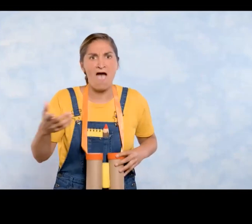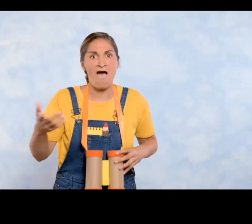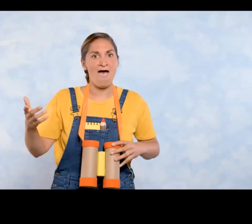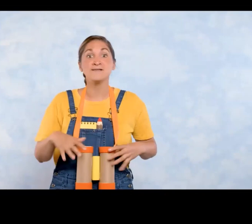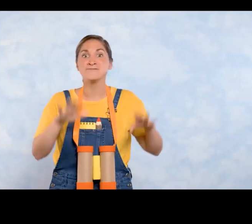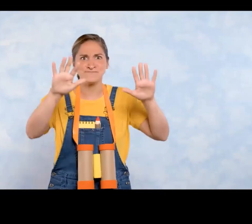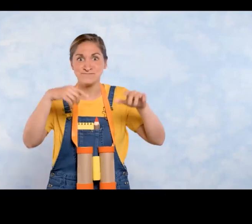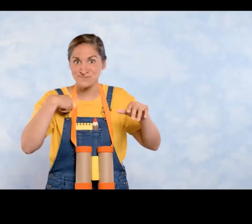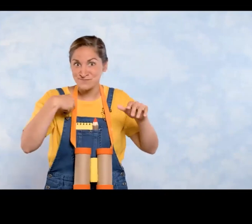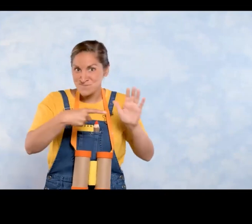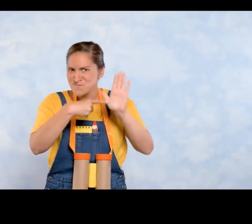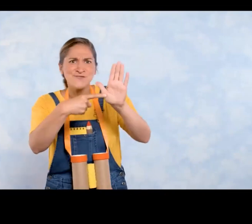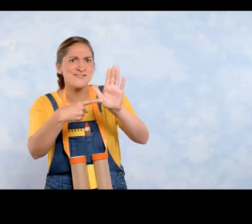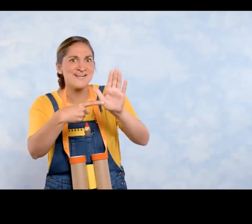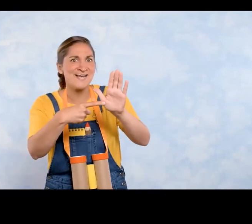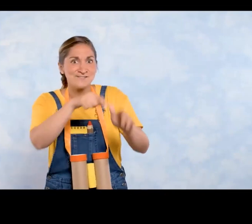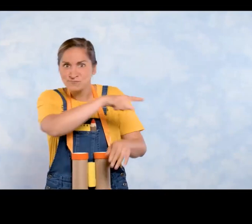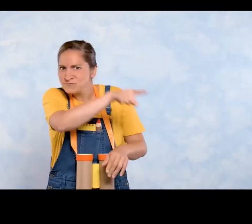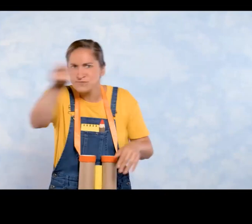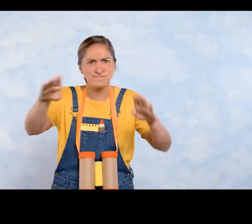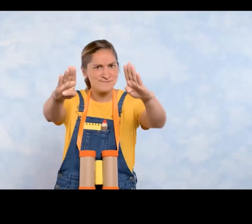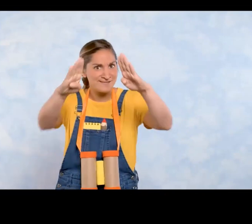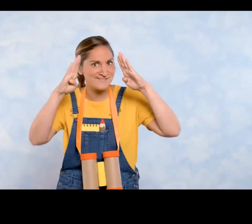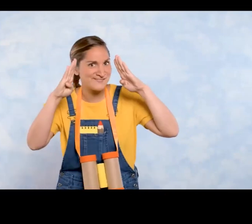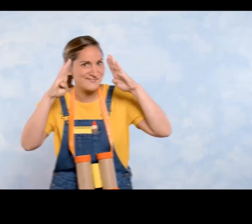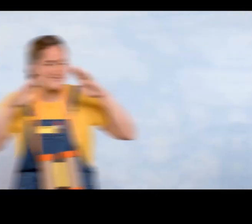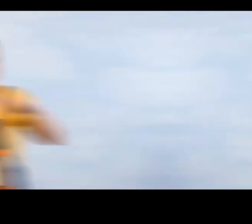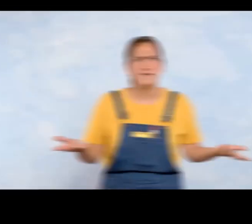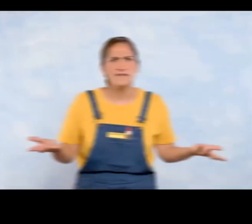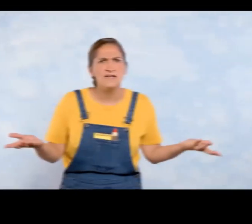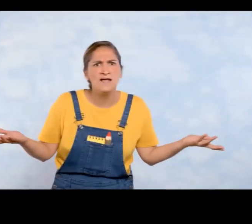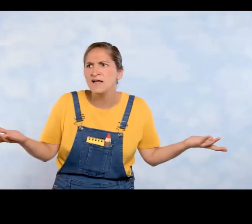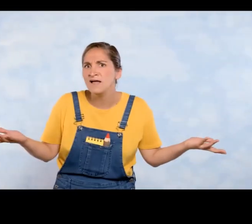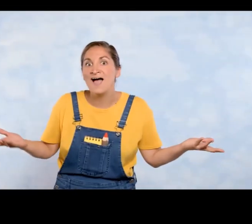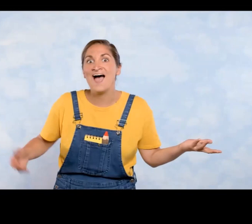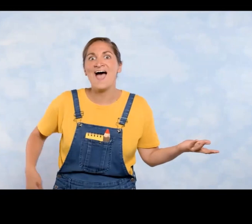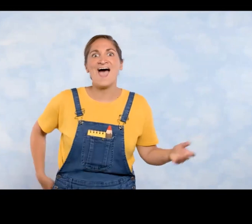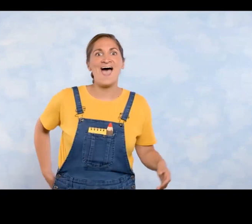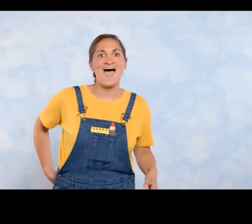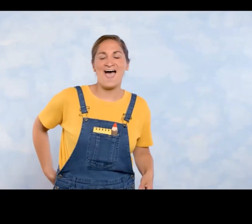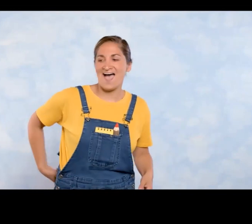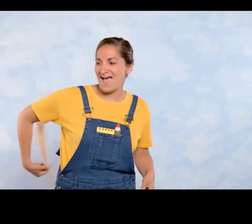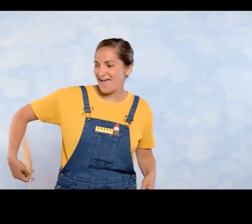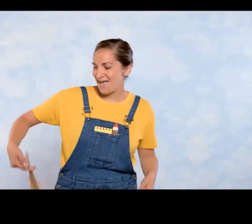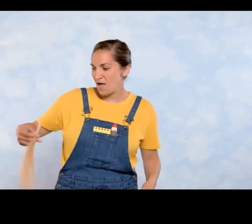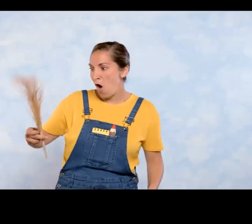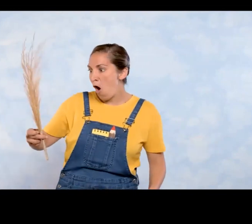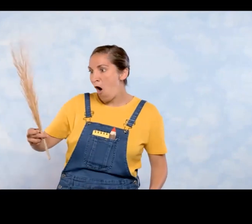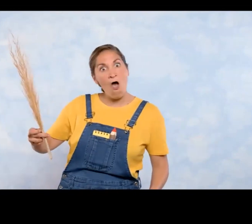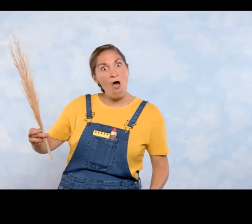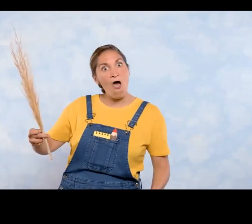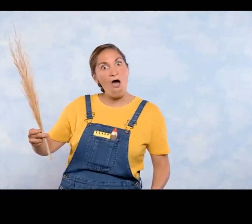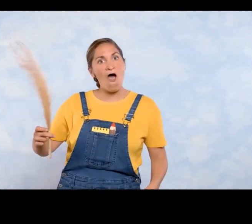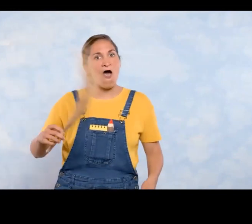conocen? Esperen, yo se los voy a mostrar. Pongan mucha atención. ¿Qué pasa? ¡Ajá!